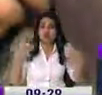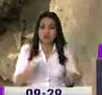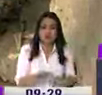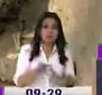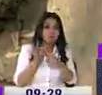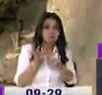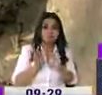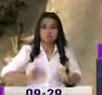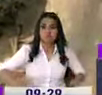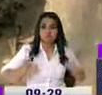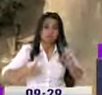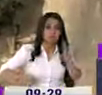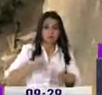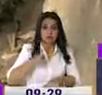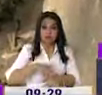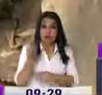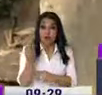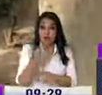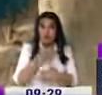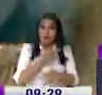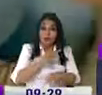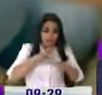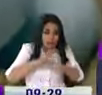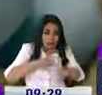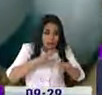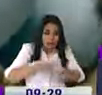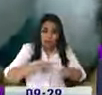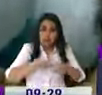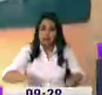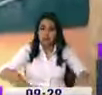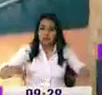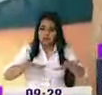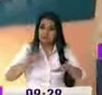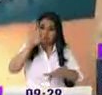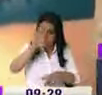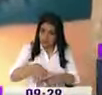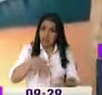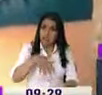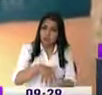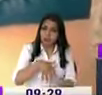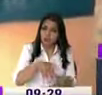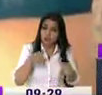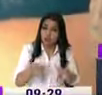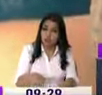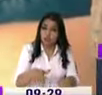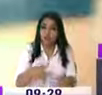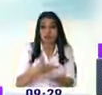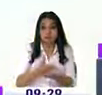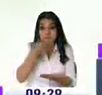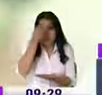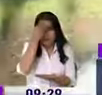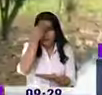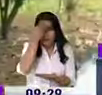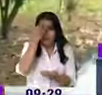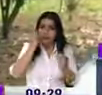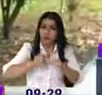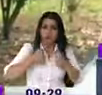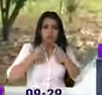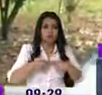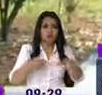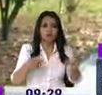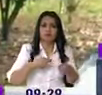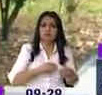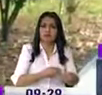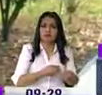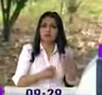para demostrar a los jóvenes que les gusta estudiar la geología, de que vengan a estudiar y sepan también, que nos puedan decir qué tipo